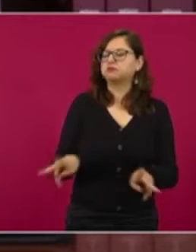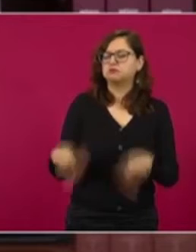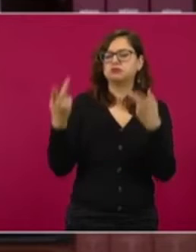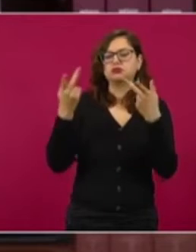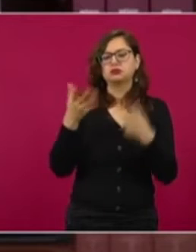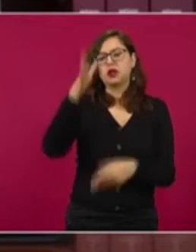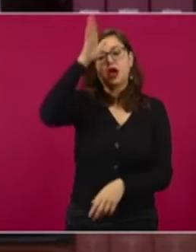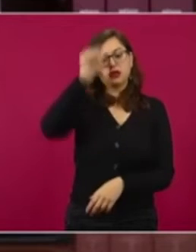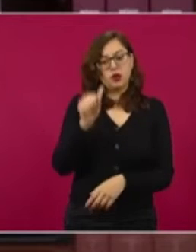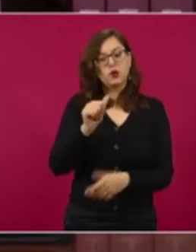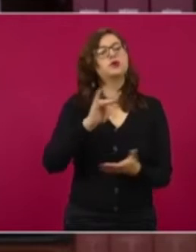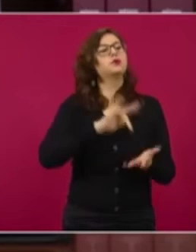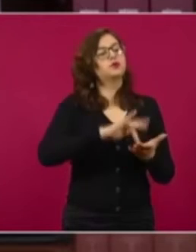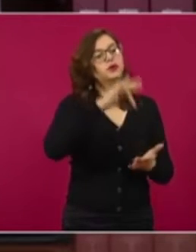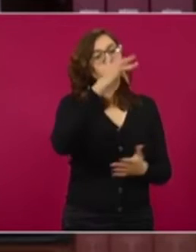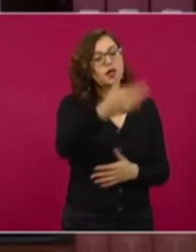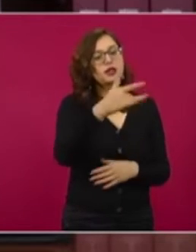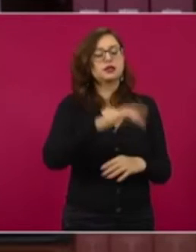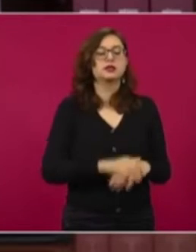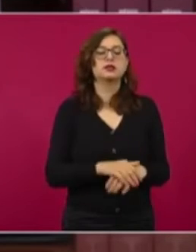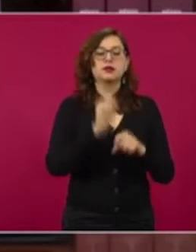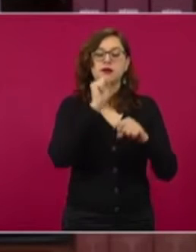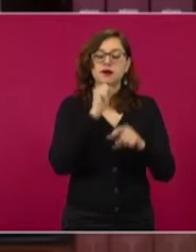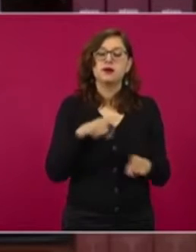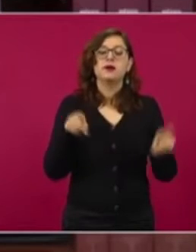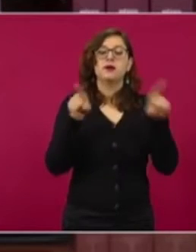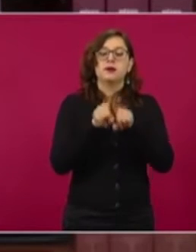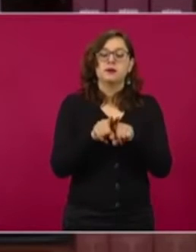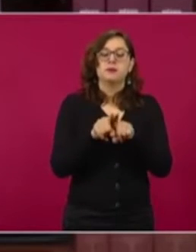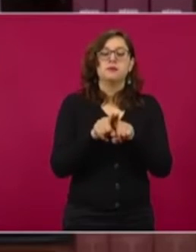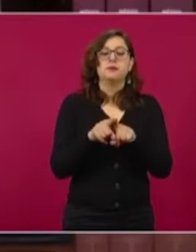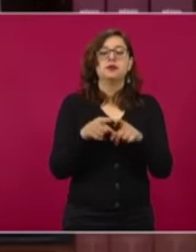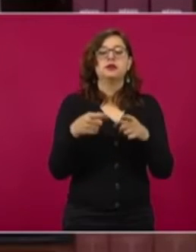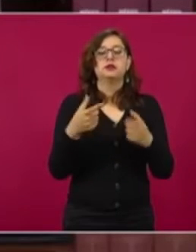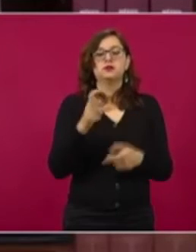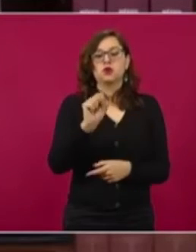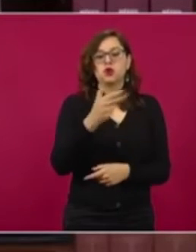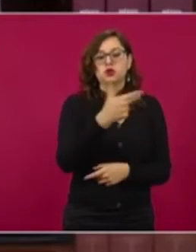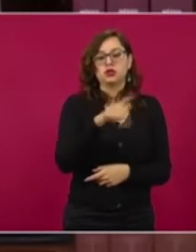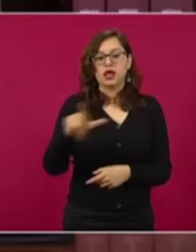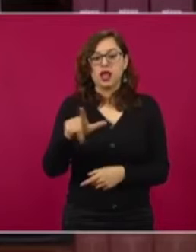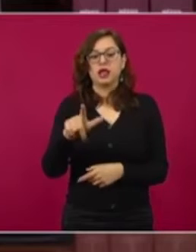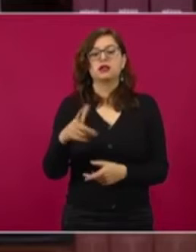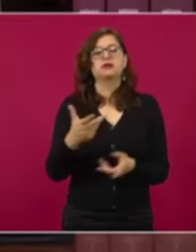operación. Agradezco a los accionistas de Shell